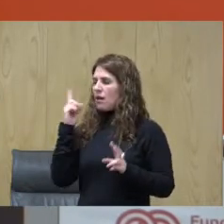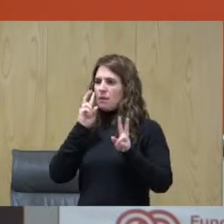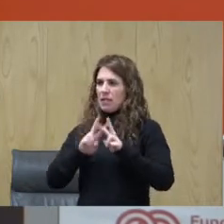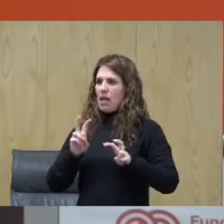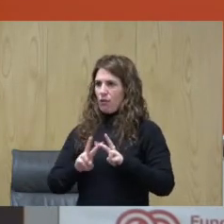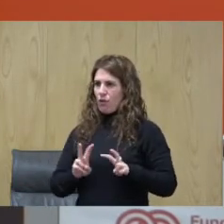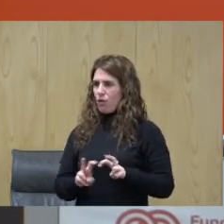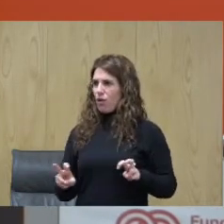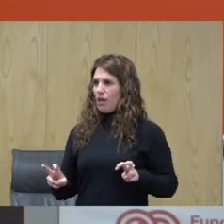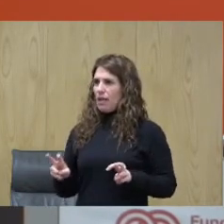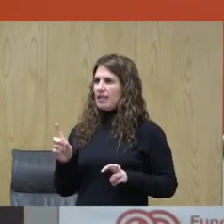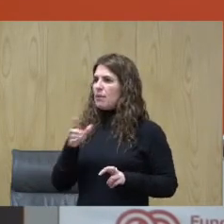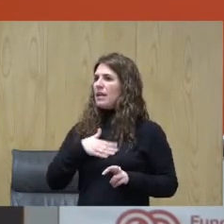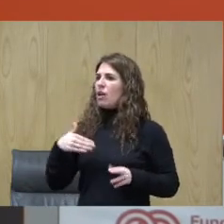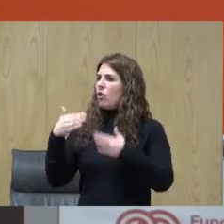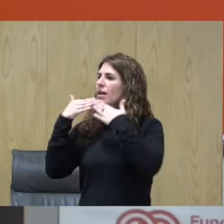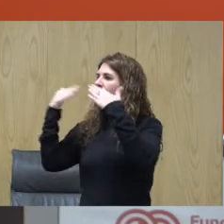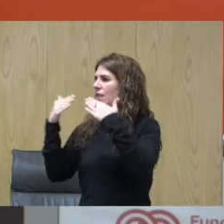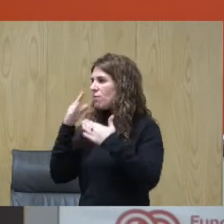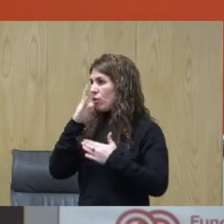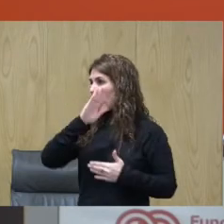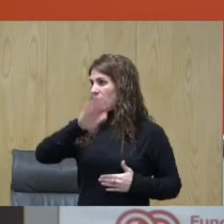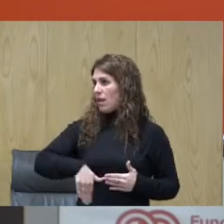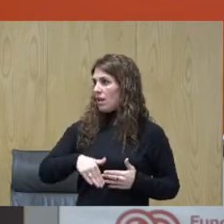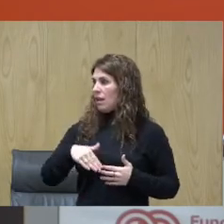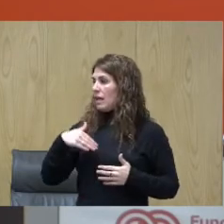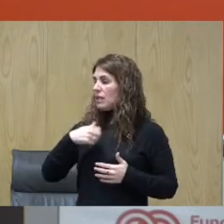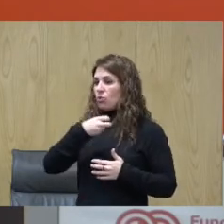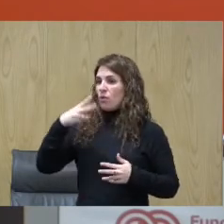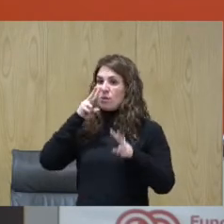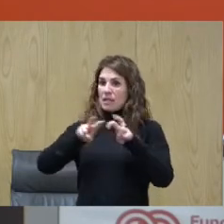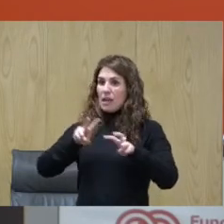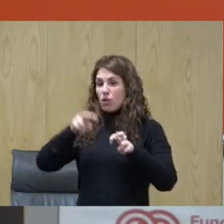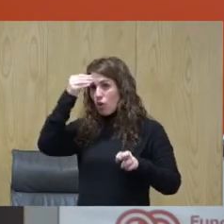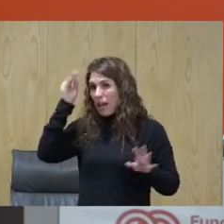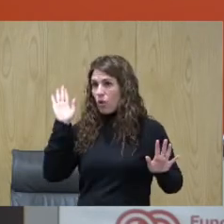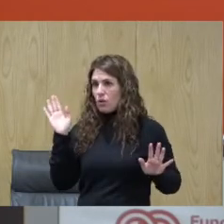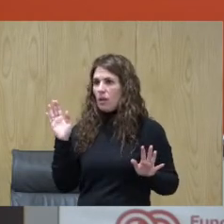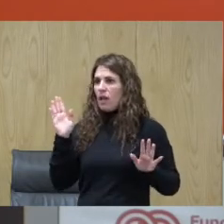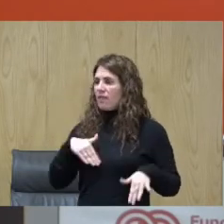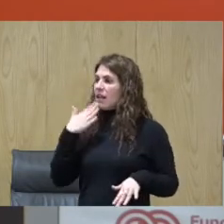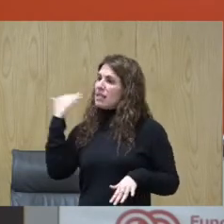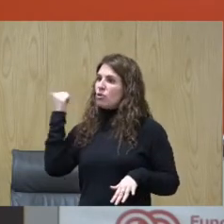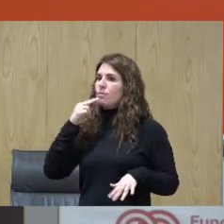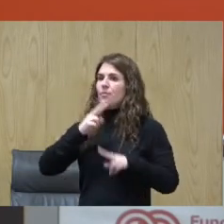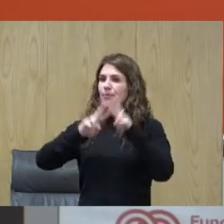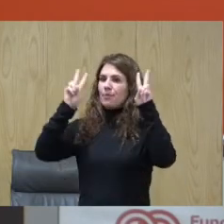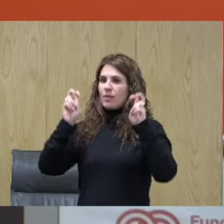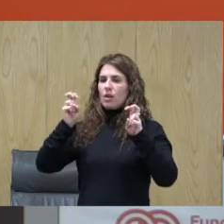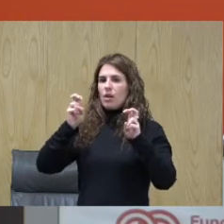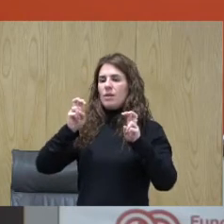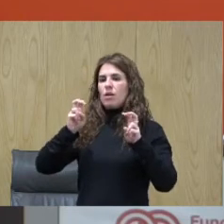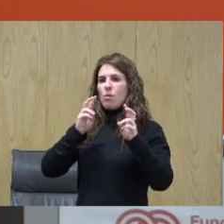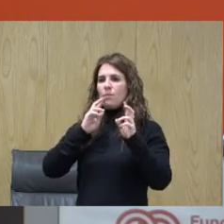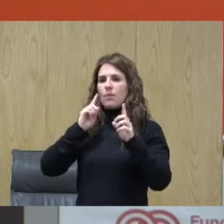investigación y daros las gracias porque me parece que al final los resultados de esta investigación creo que al final son un poco la llave a la unificación de criterios